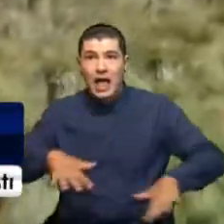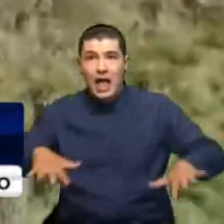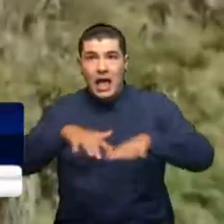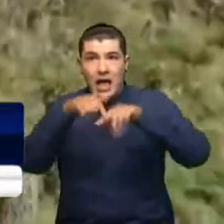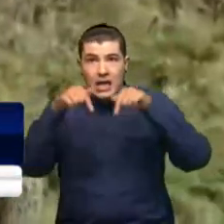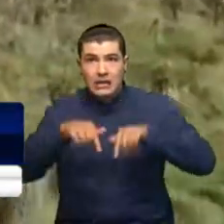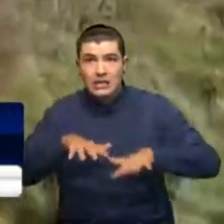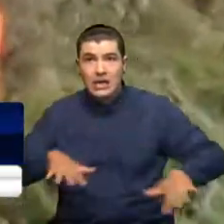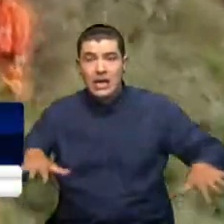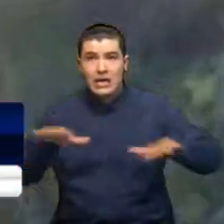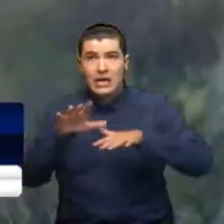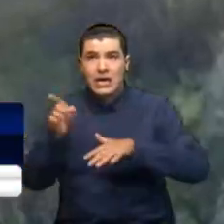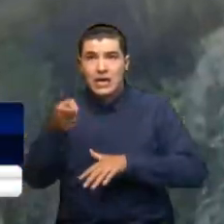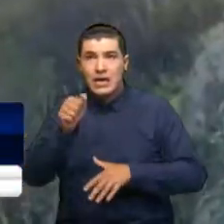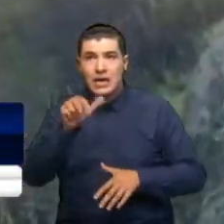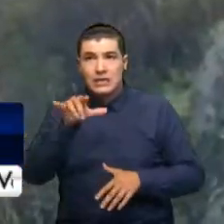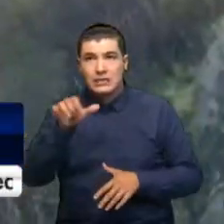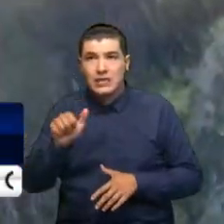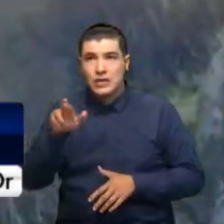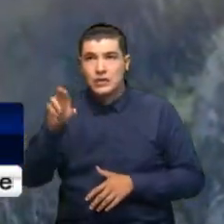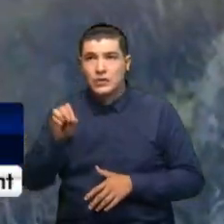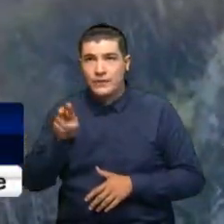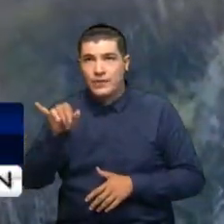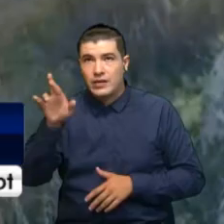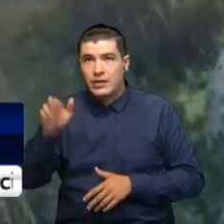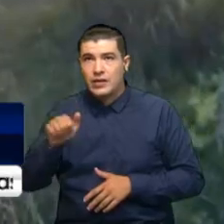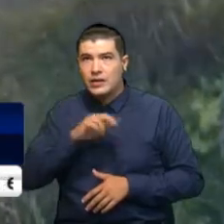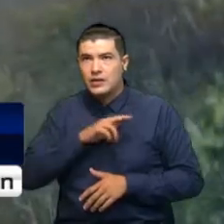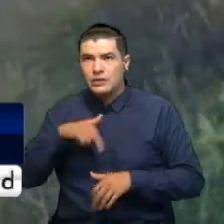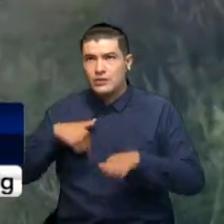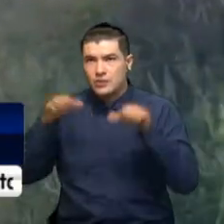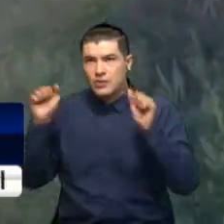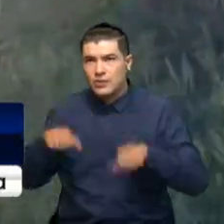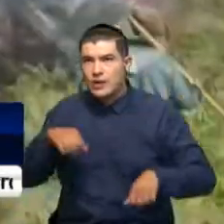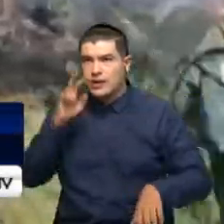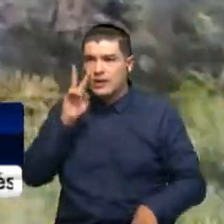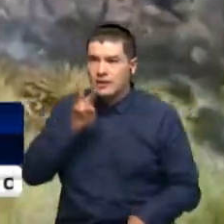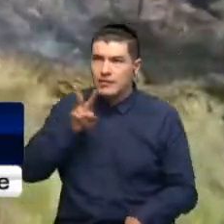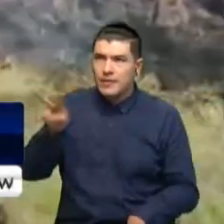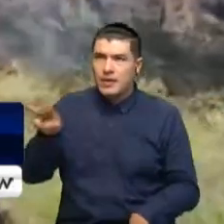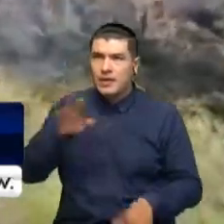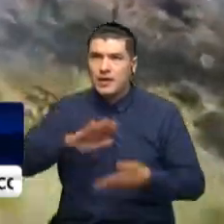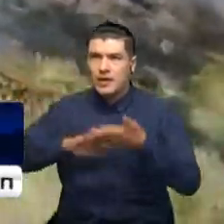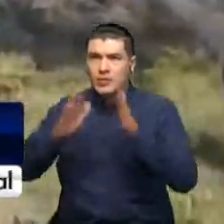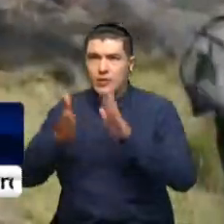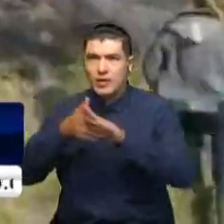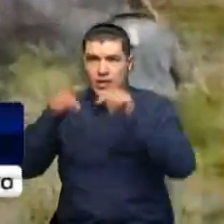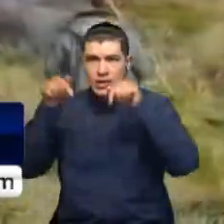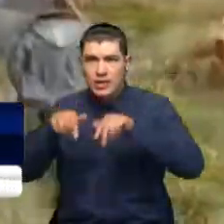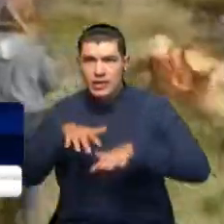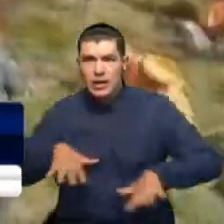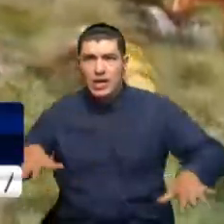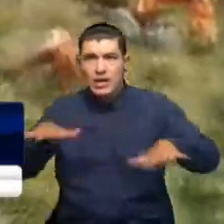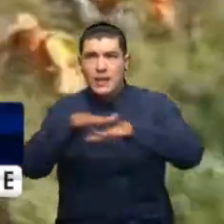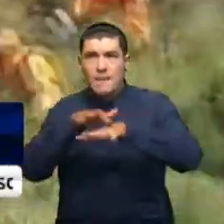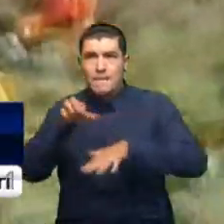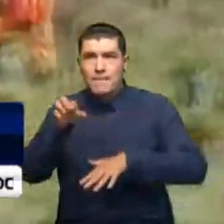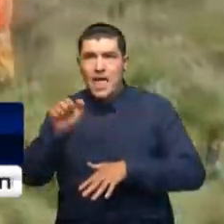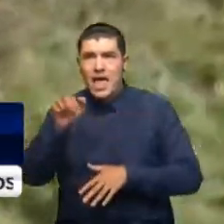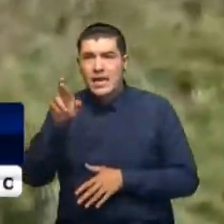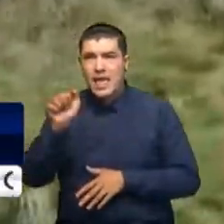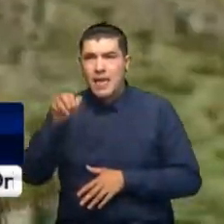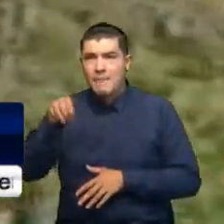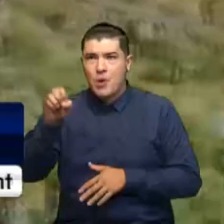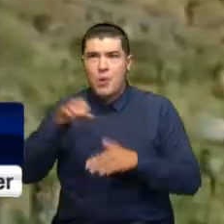provincia de garcía rovira y como podemos ver están la comunidad de páramo con al máximo